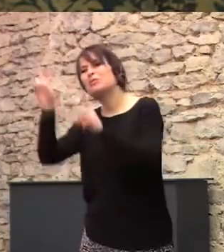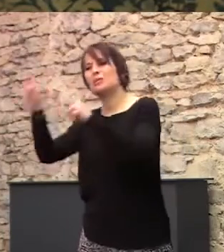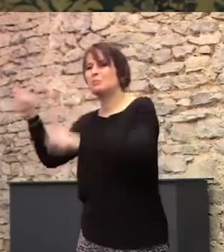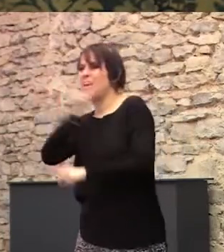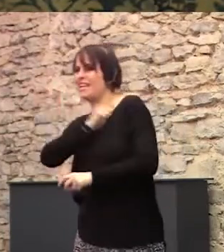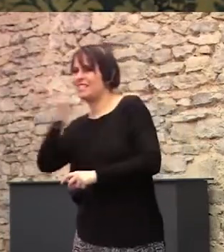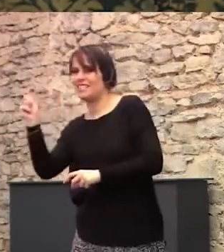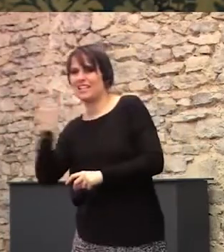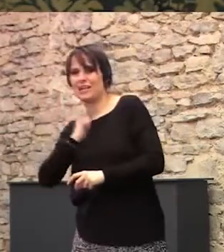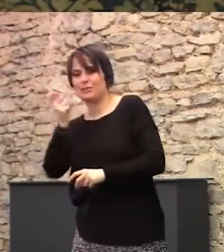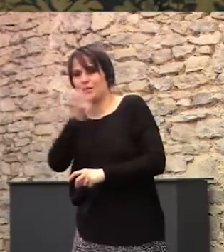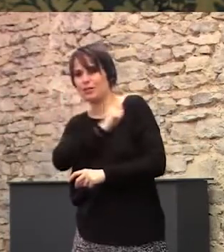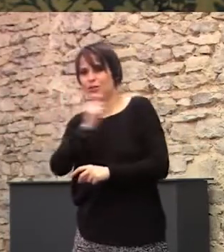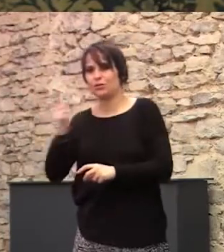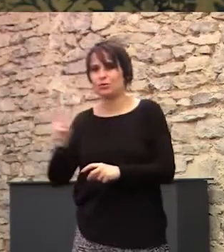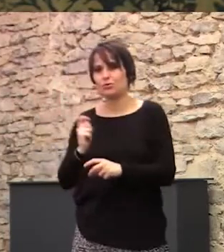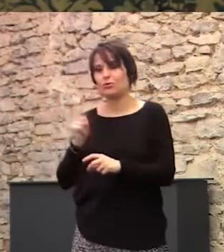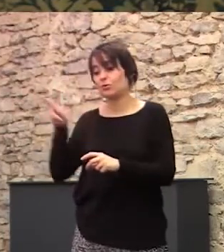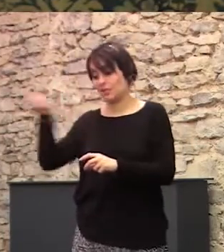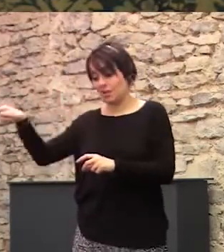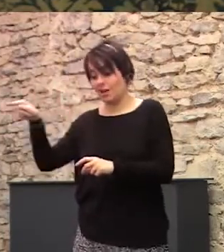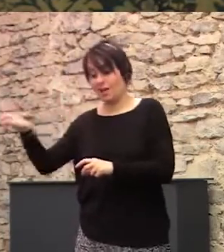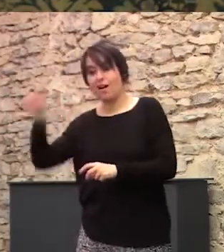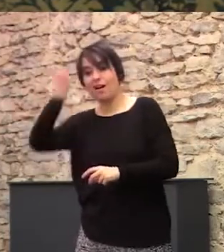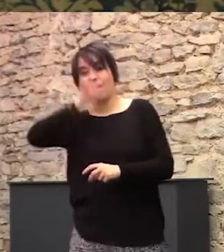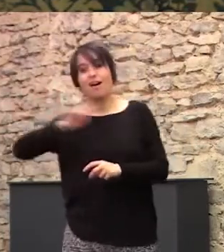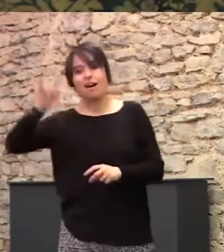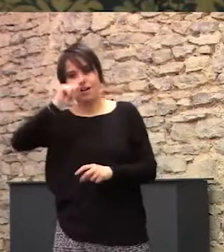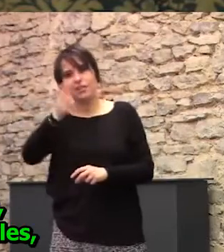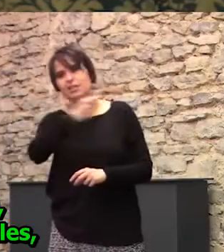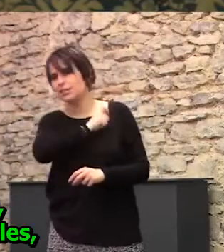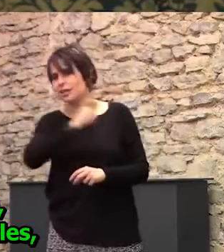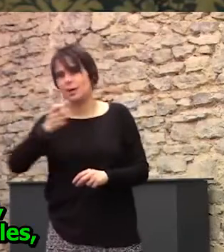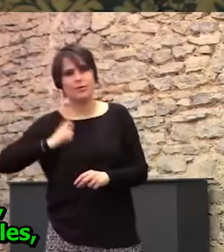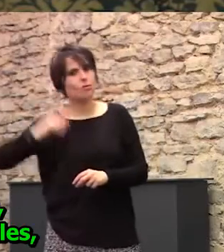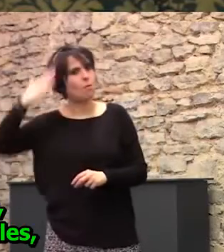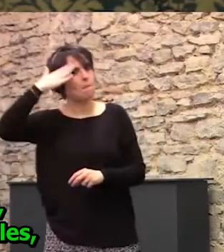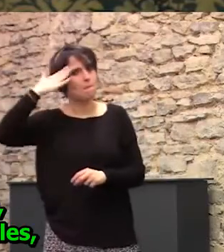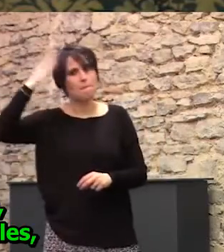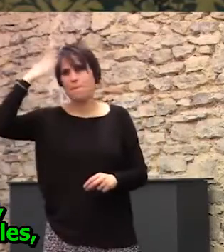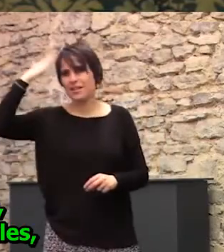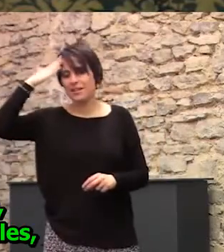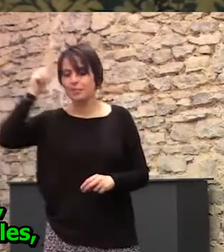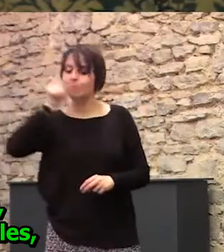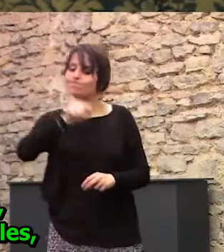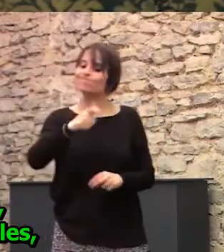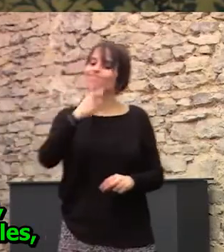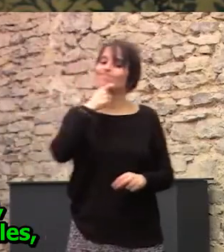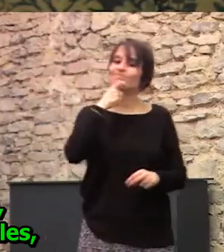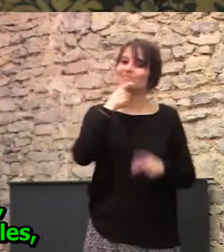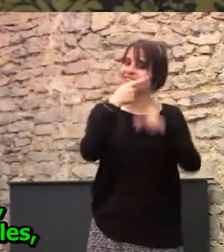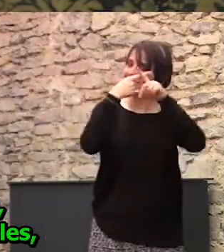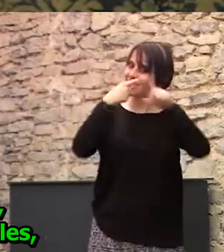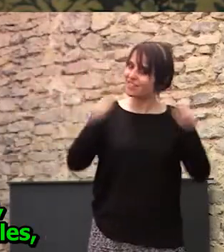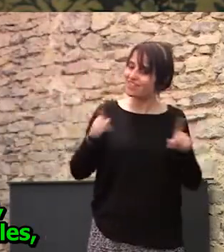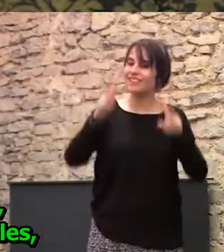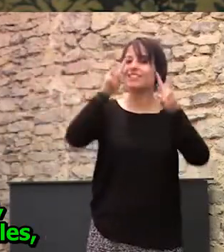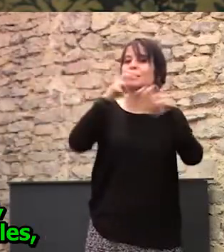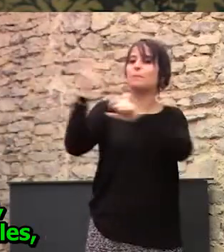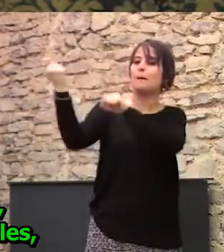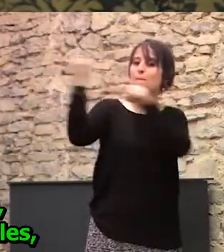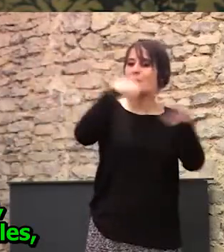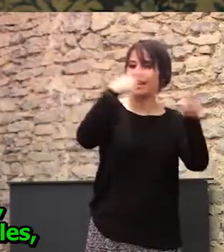las vivencias de esclavitud que eran fundamentales para las afroamericanas, ellas llevan la situación a las migraciones,